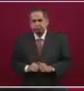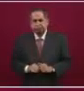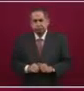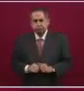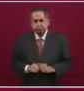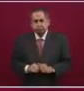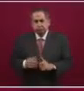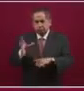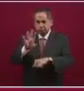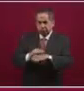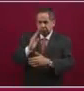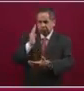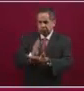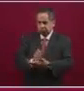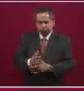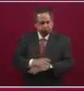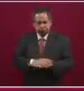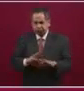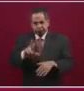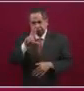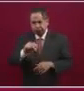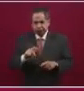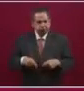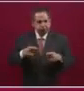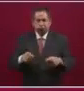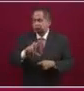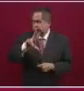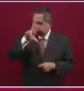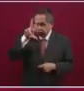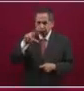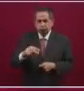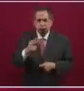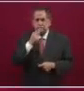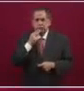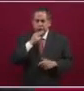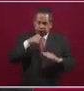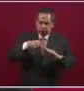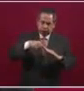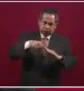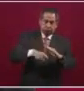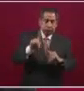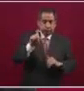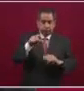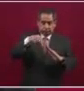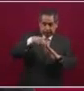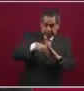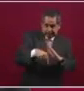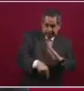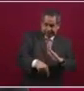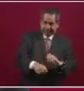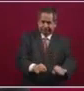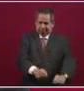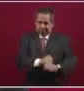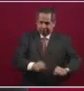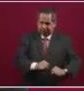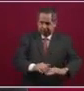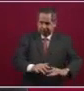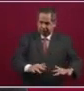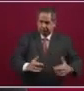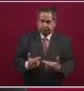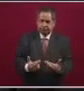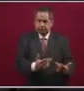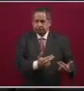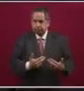esa autorización no vamos a usar para que en la explotación de el